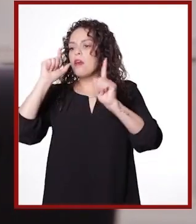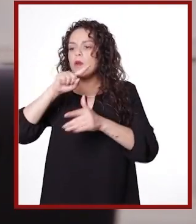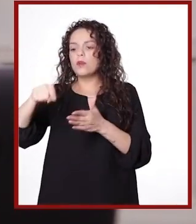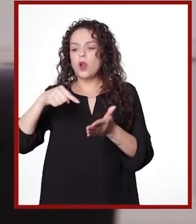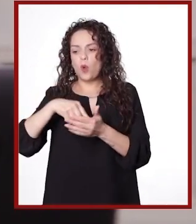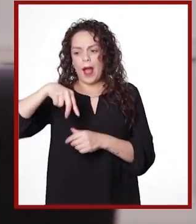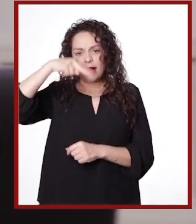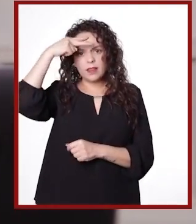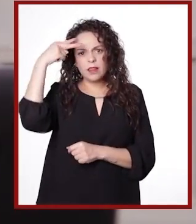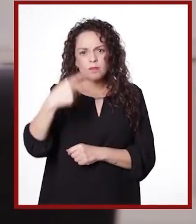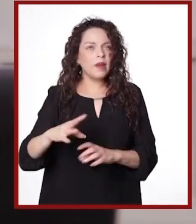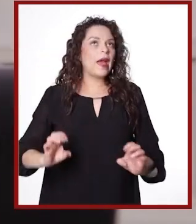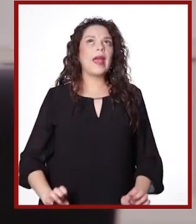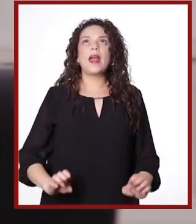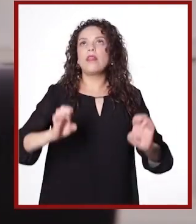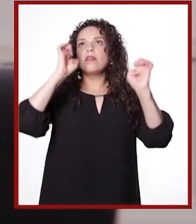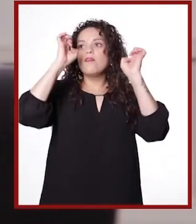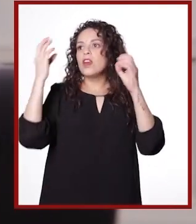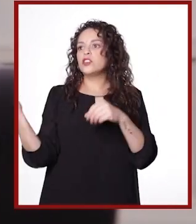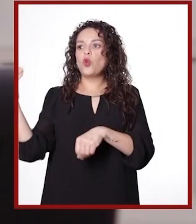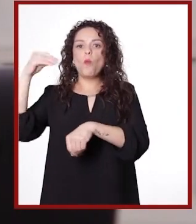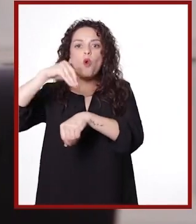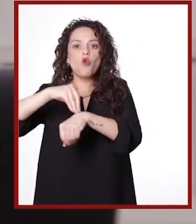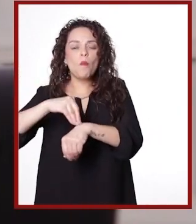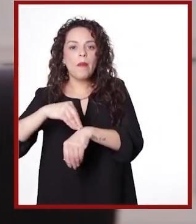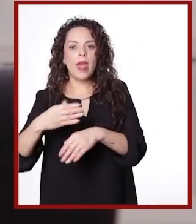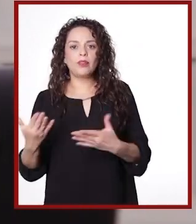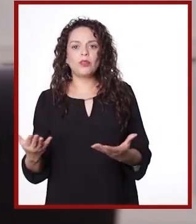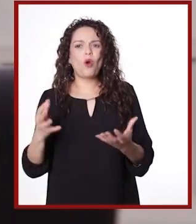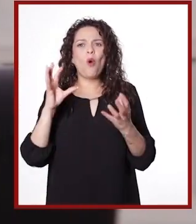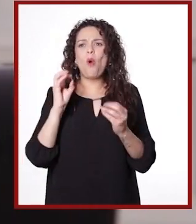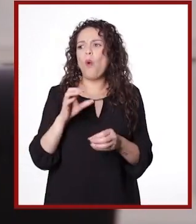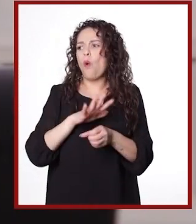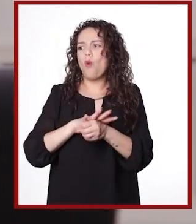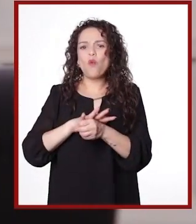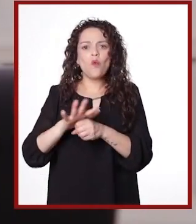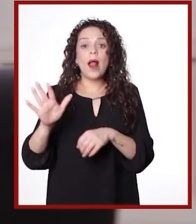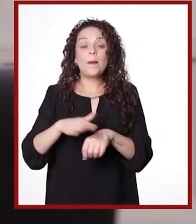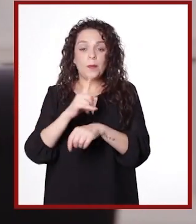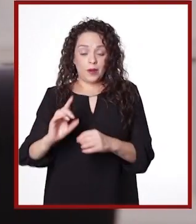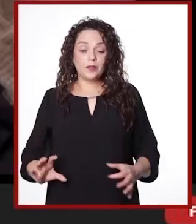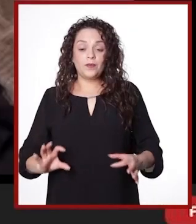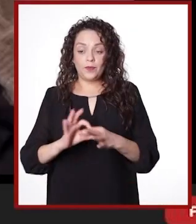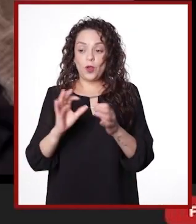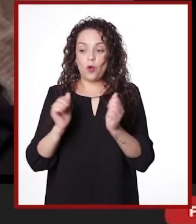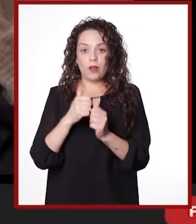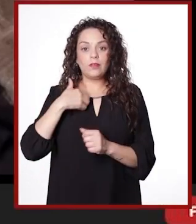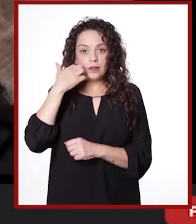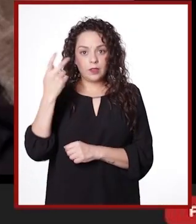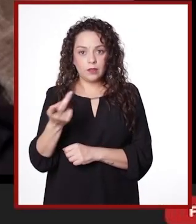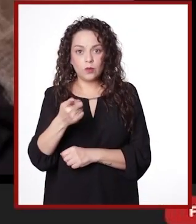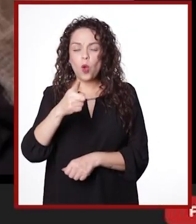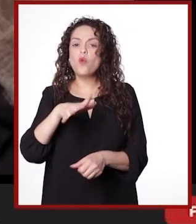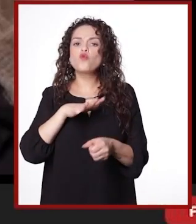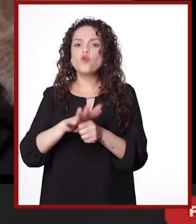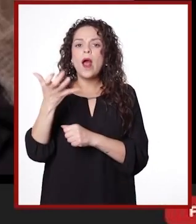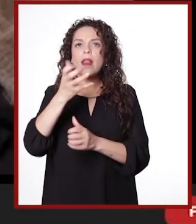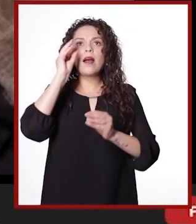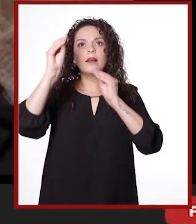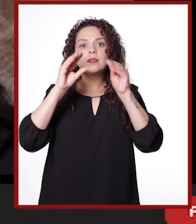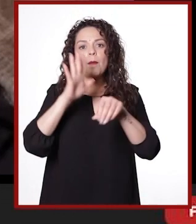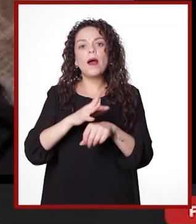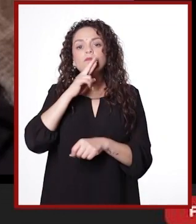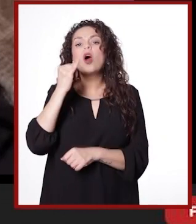México, llámese edificio, monumento, y justo por eso te lo decía, porque iba muy ligado a lo que iba a preguntar, ¿cuál mejorarías y por qué?